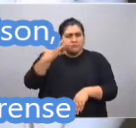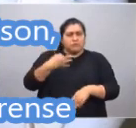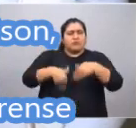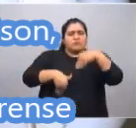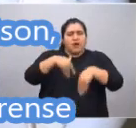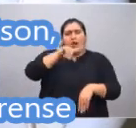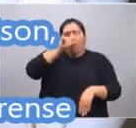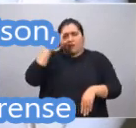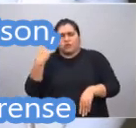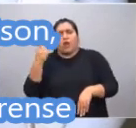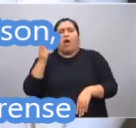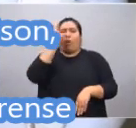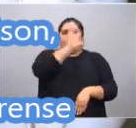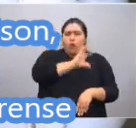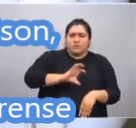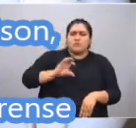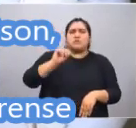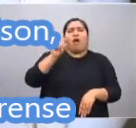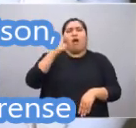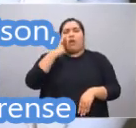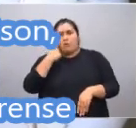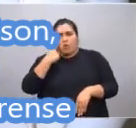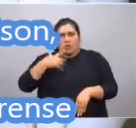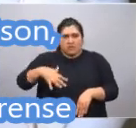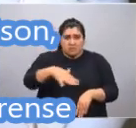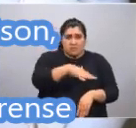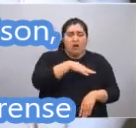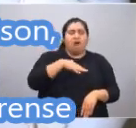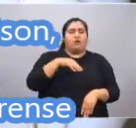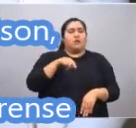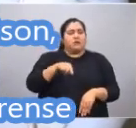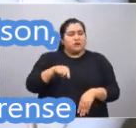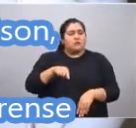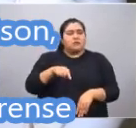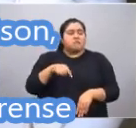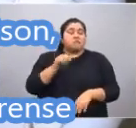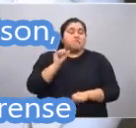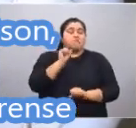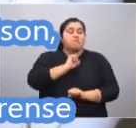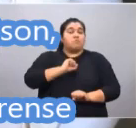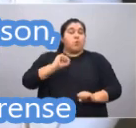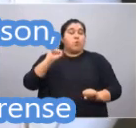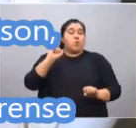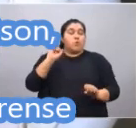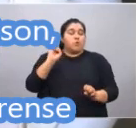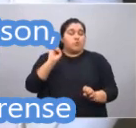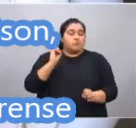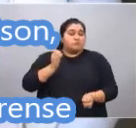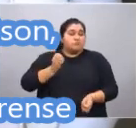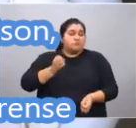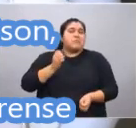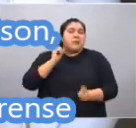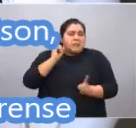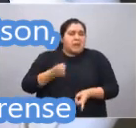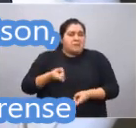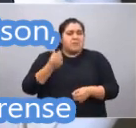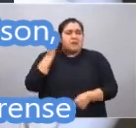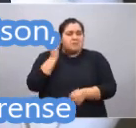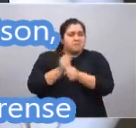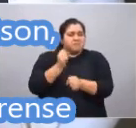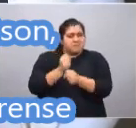nacionales, provinciales, municipales, de manera espontánea, pero también con el